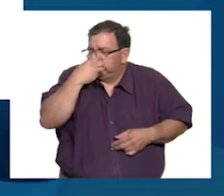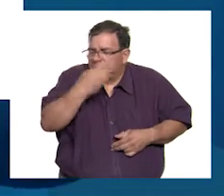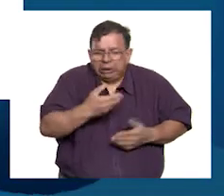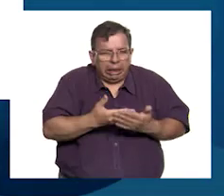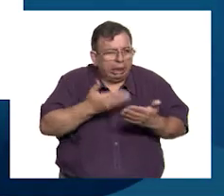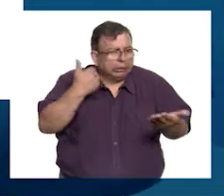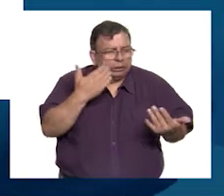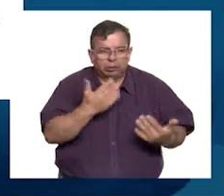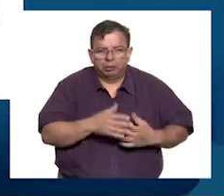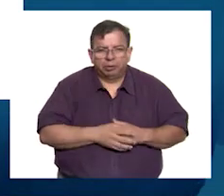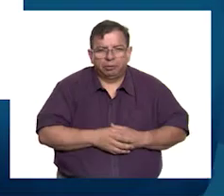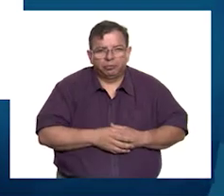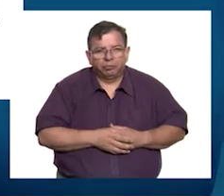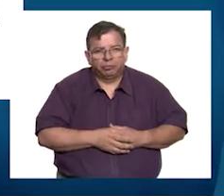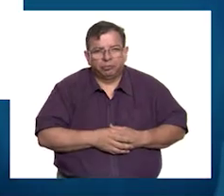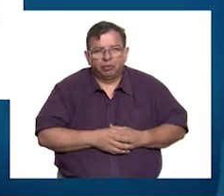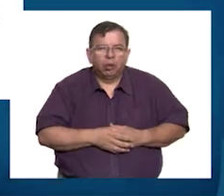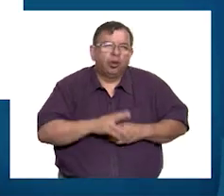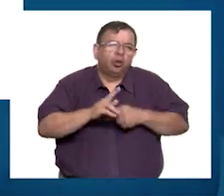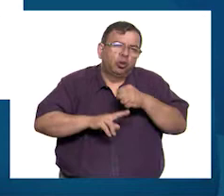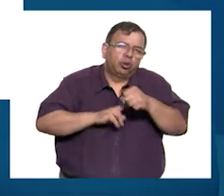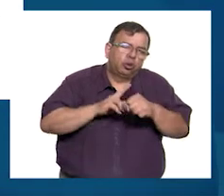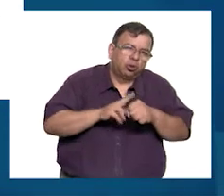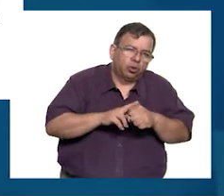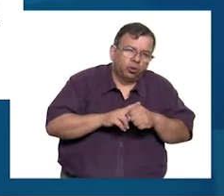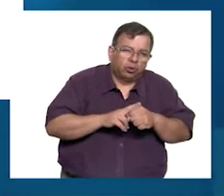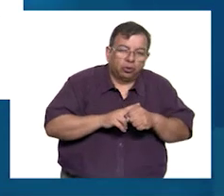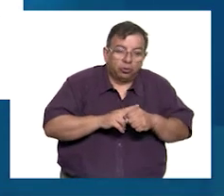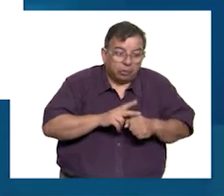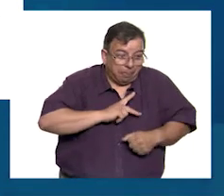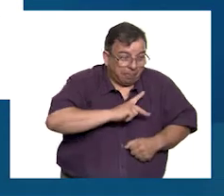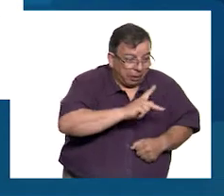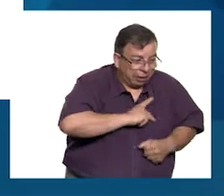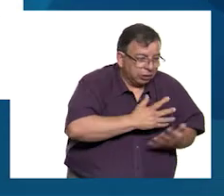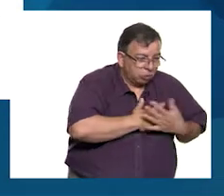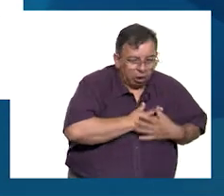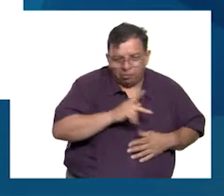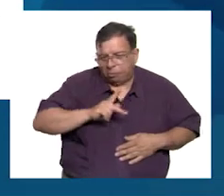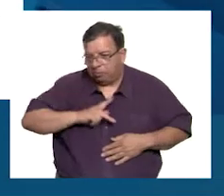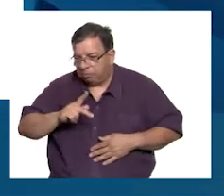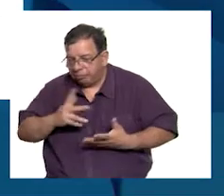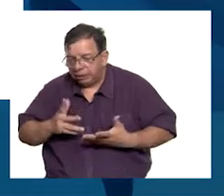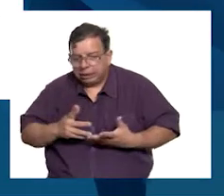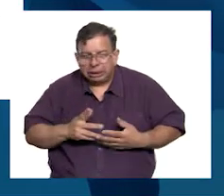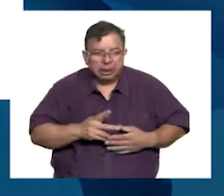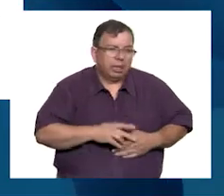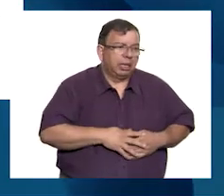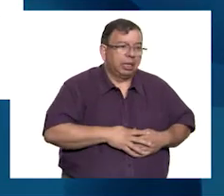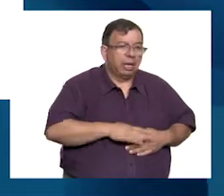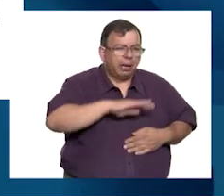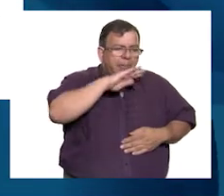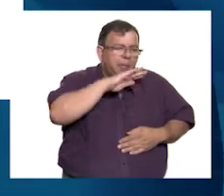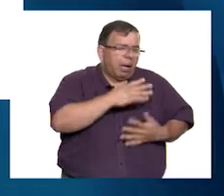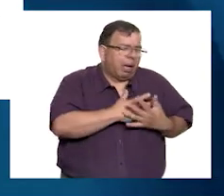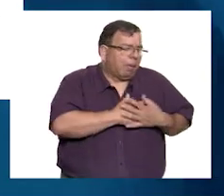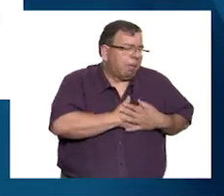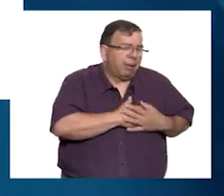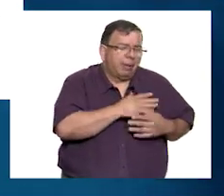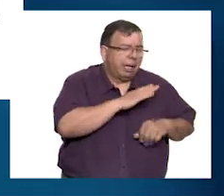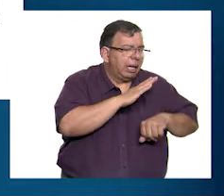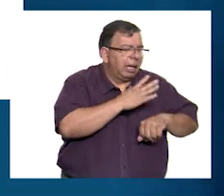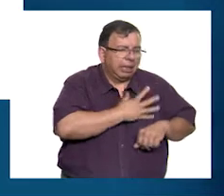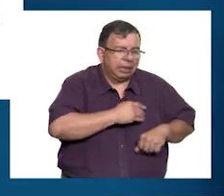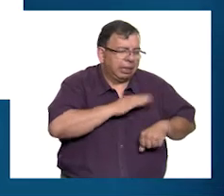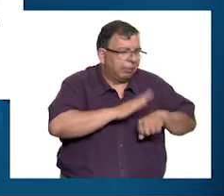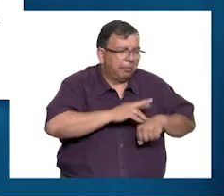jamás. Como solemos amar naturalmente a los que se parecen a nosotros, la madre estaba loca por su hija mayor y sentía al